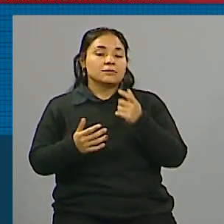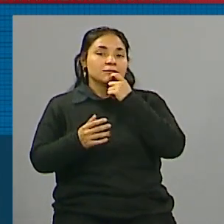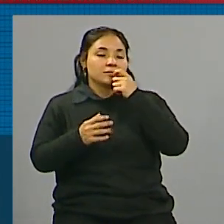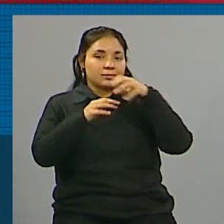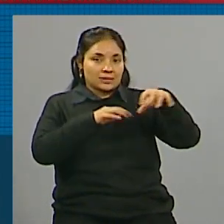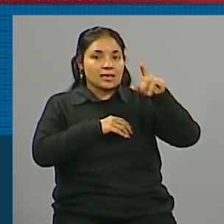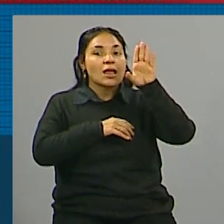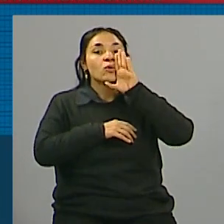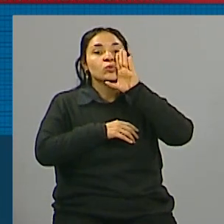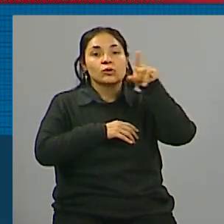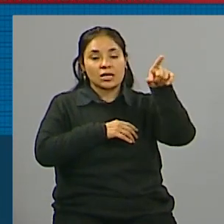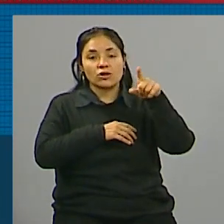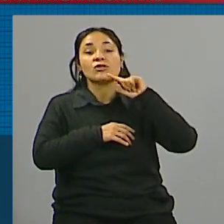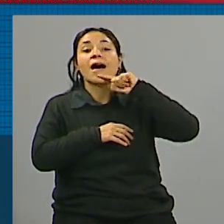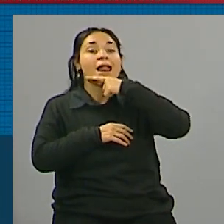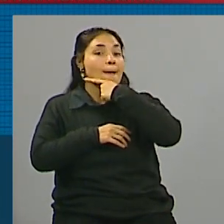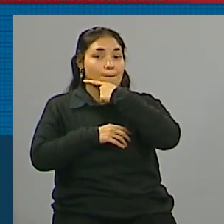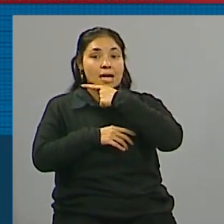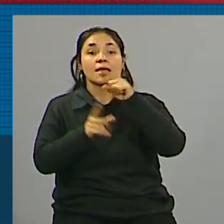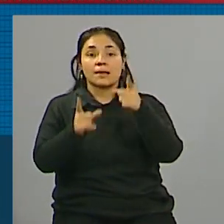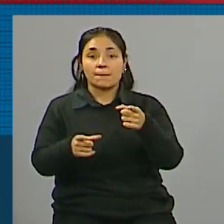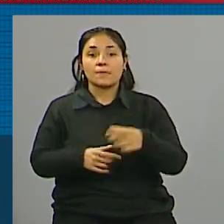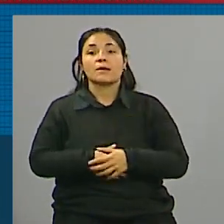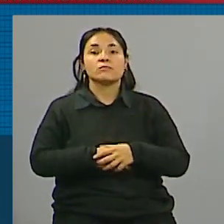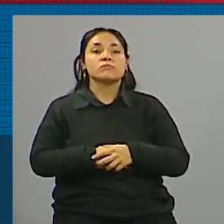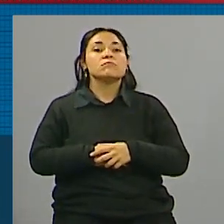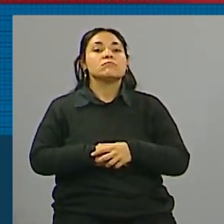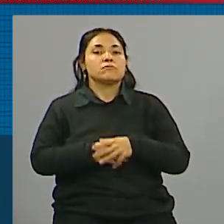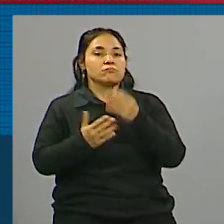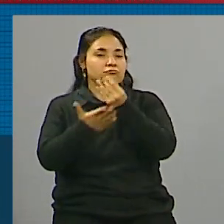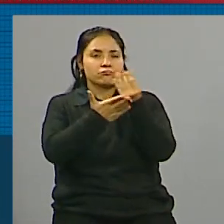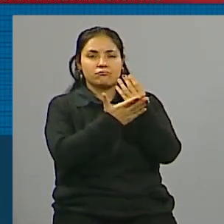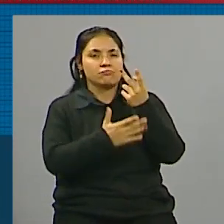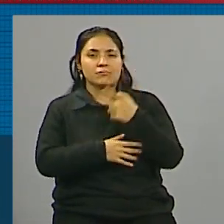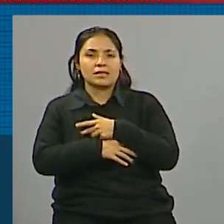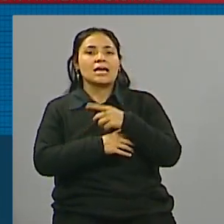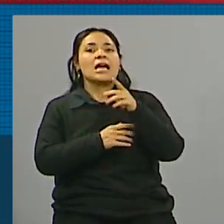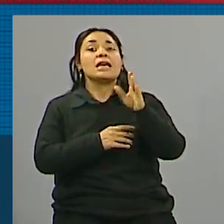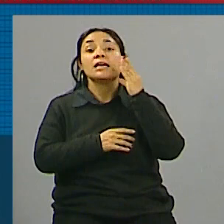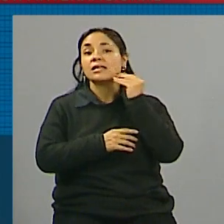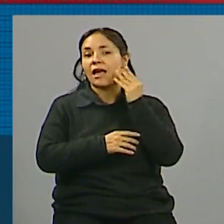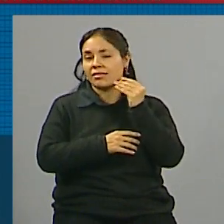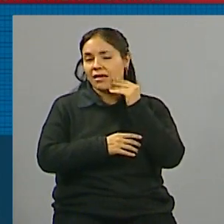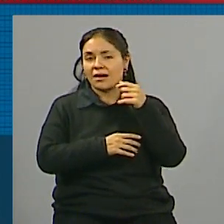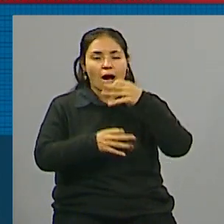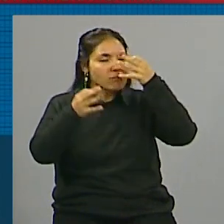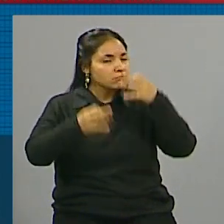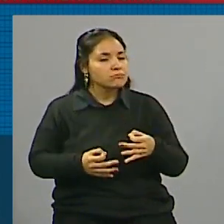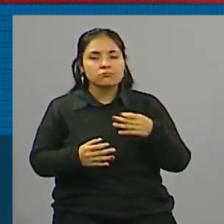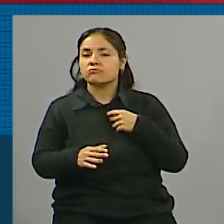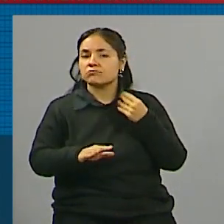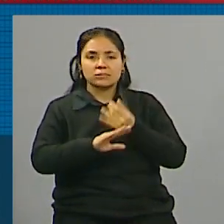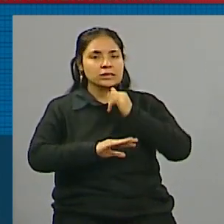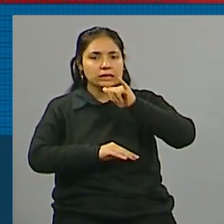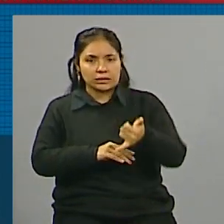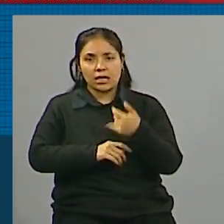principalmente en Estados Unidos, en Alemania, actores efectivos en Inglaterra también a la hora